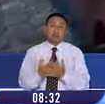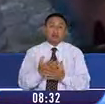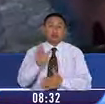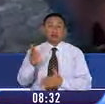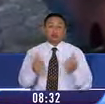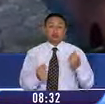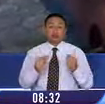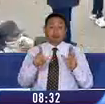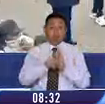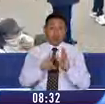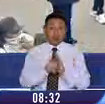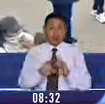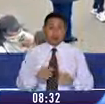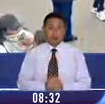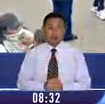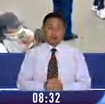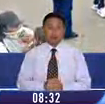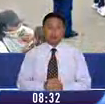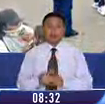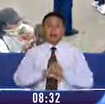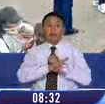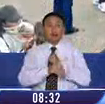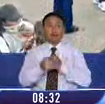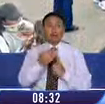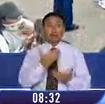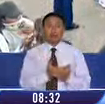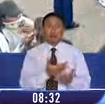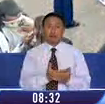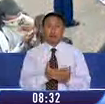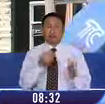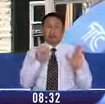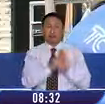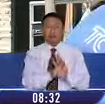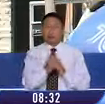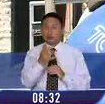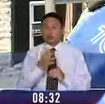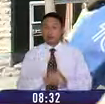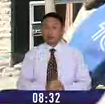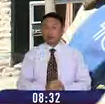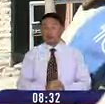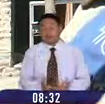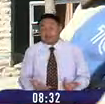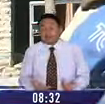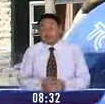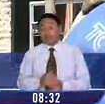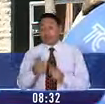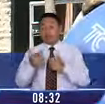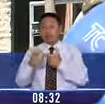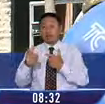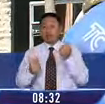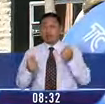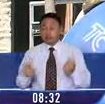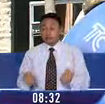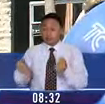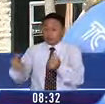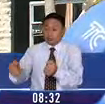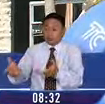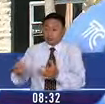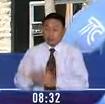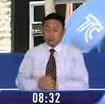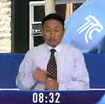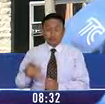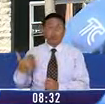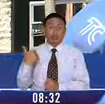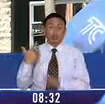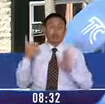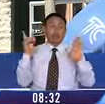vehículo era legal y del supuesto robo no existía denuncia. Libres y con el vehículo entregado porque no poseían ningún